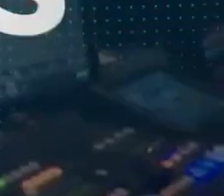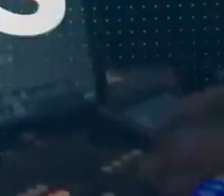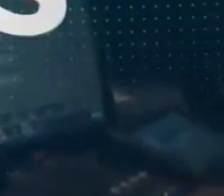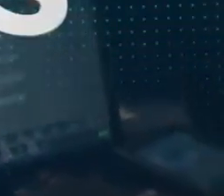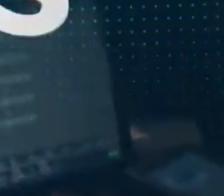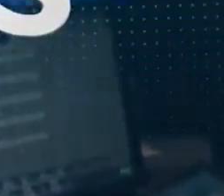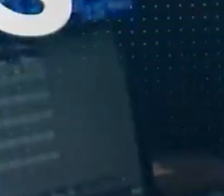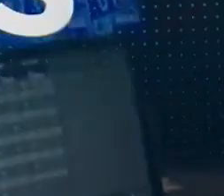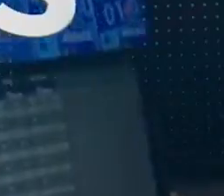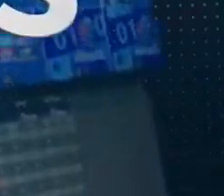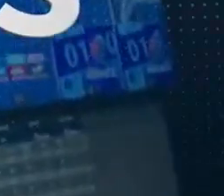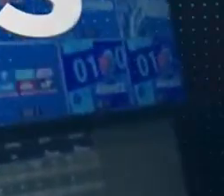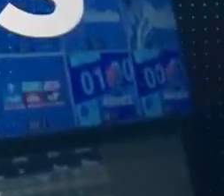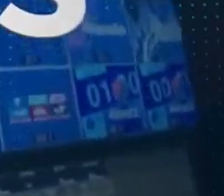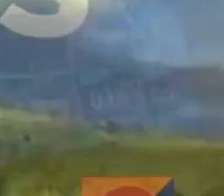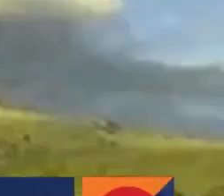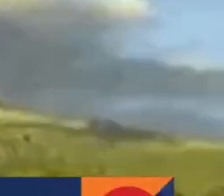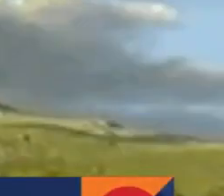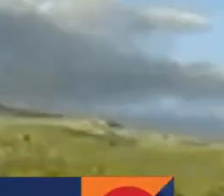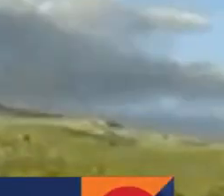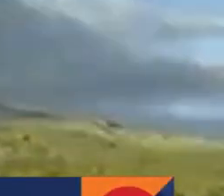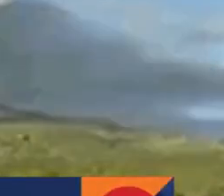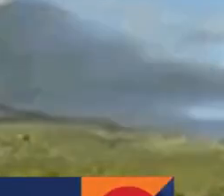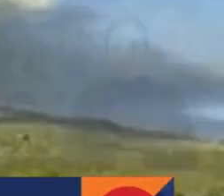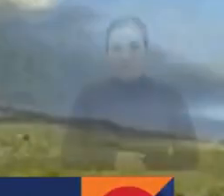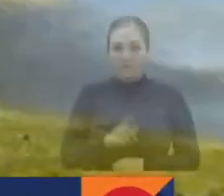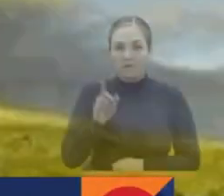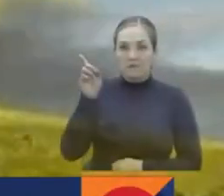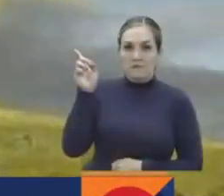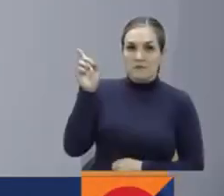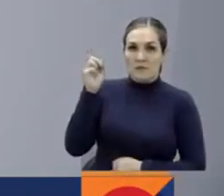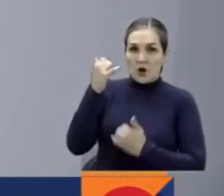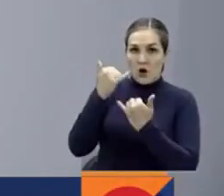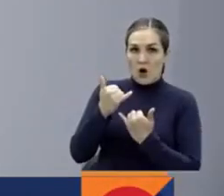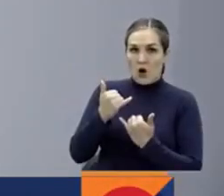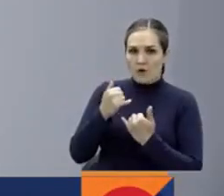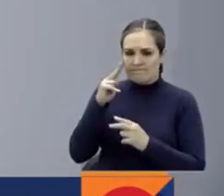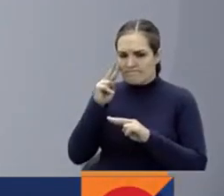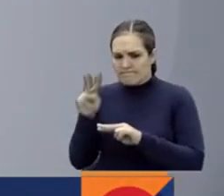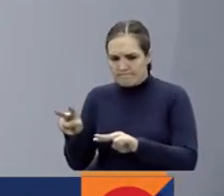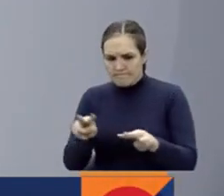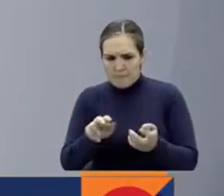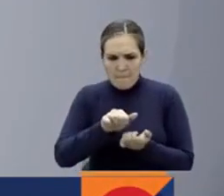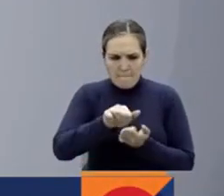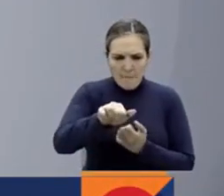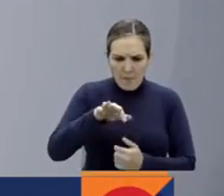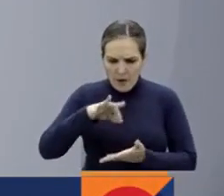Este es el mapa de riesgo ante una eventual